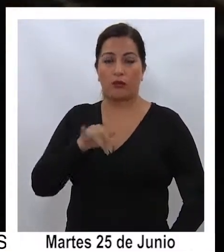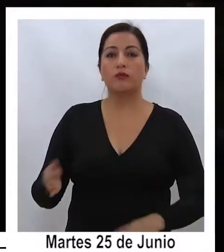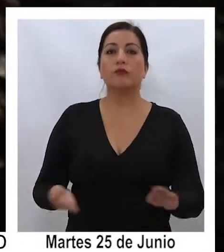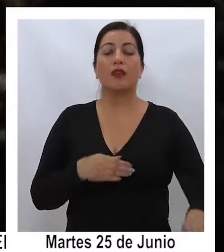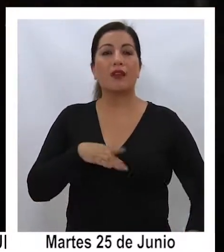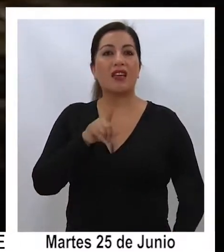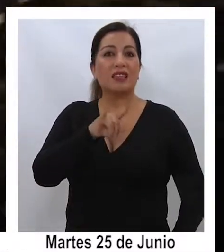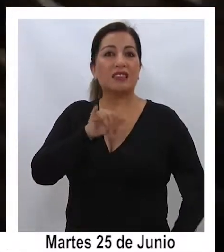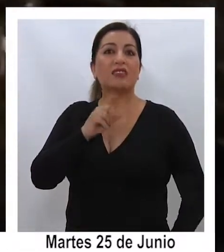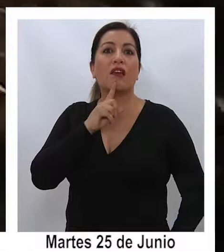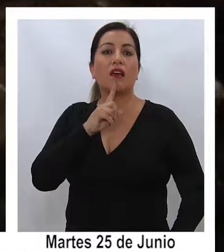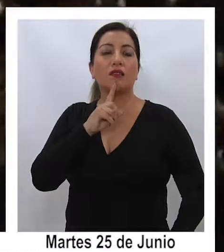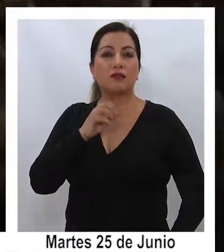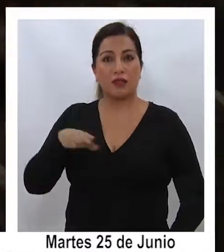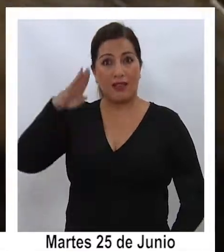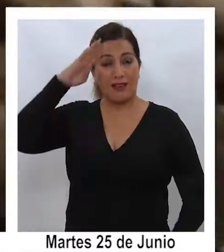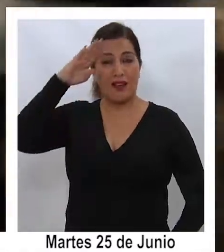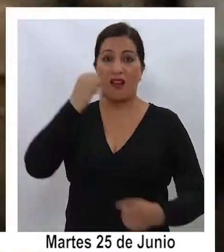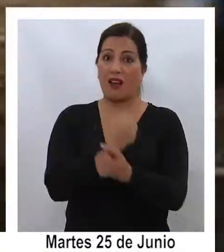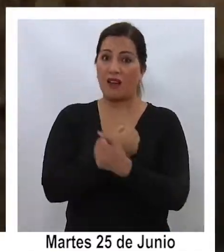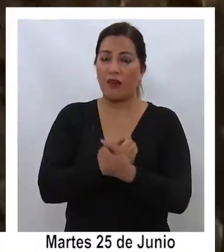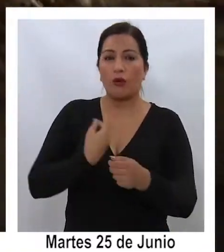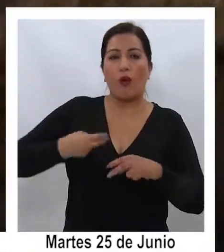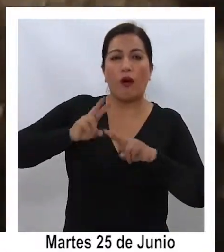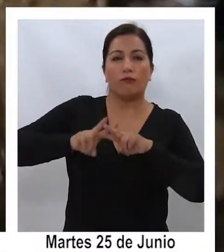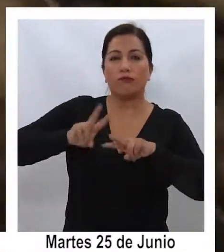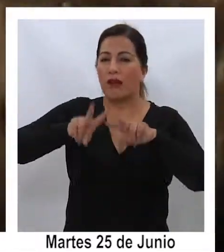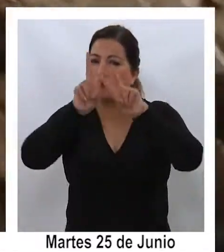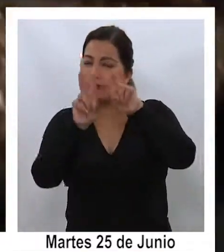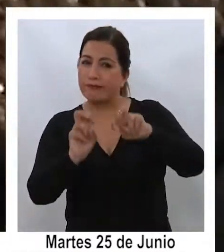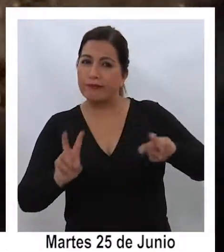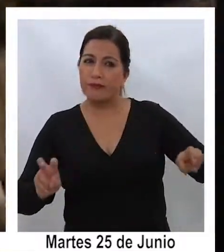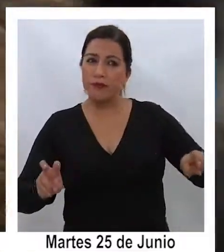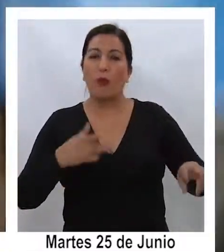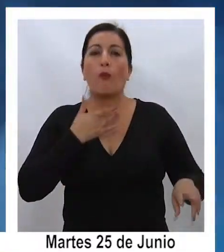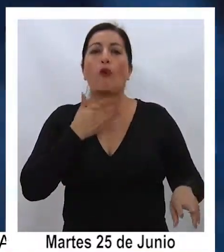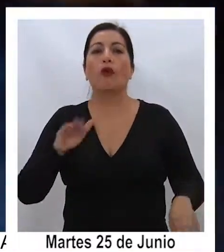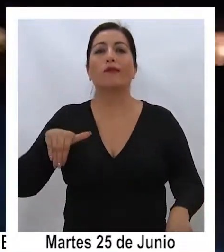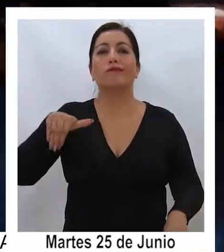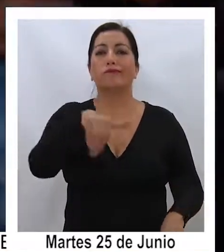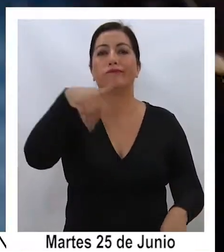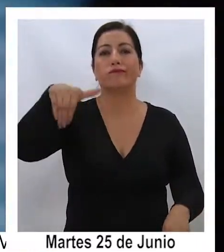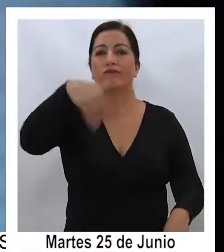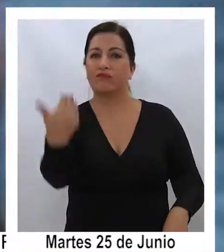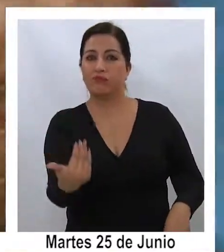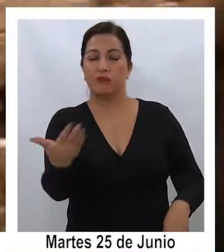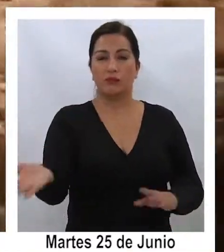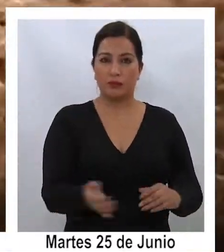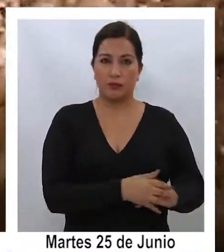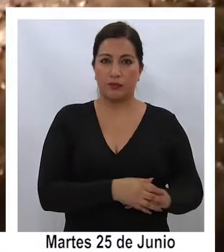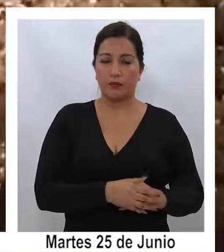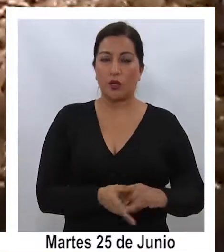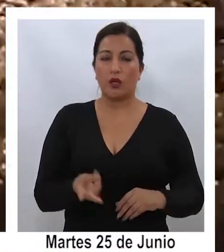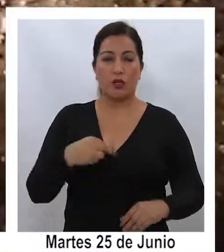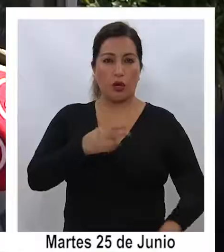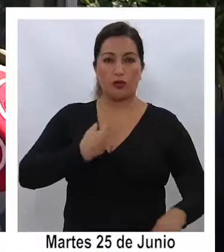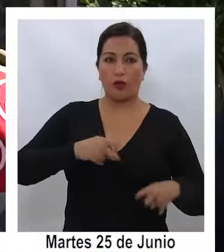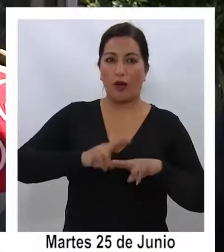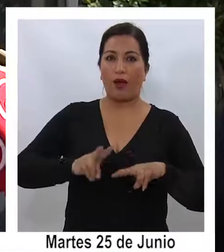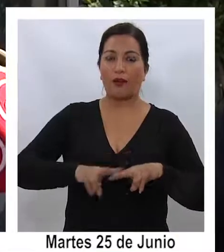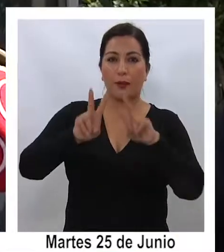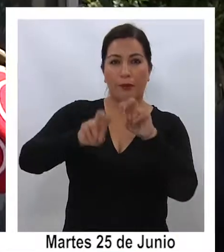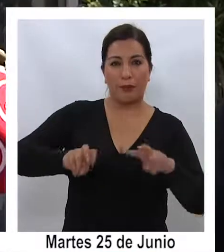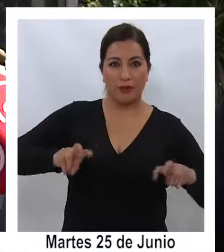Carabineros se encuentra realizando la investigación para determinar las causas del accidente. Los peritajes que está haciendo la